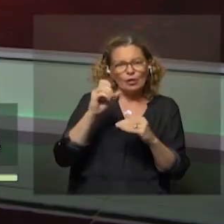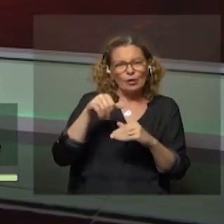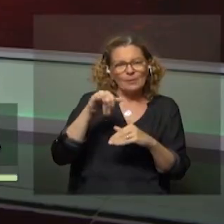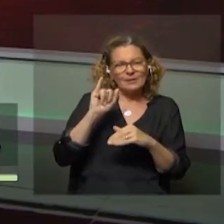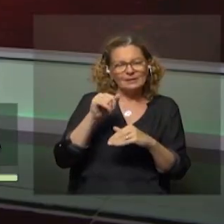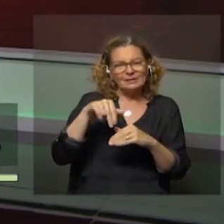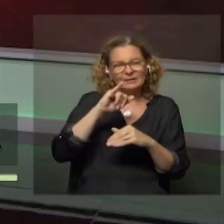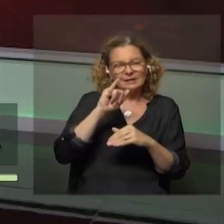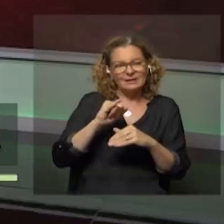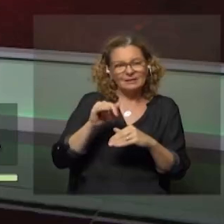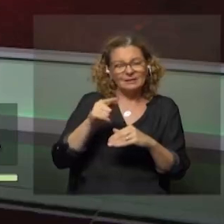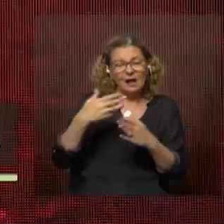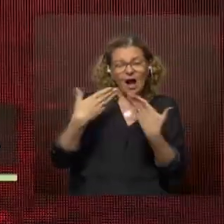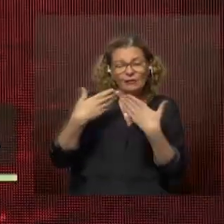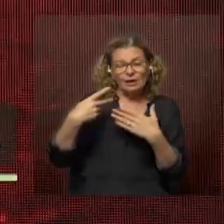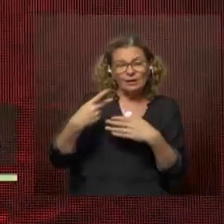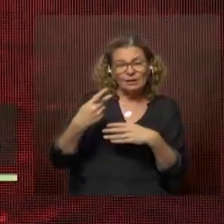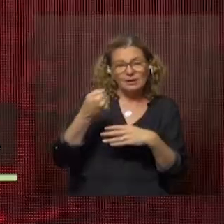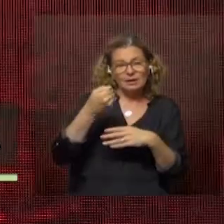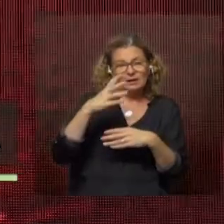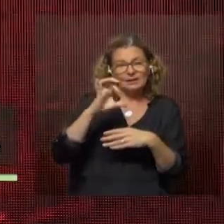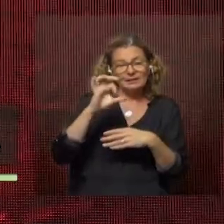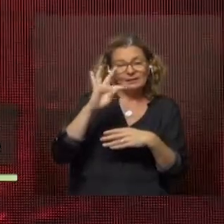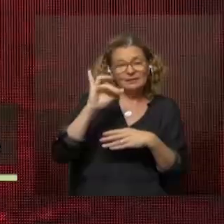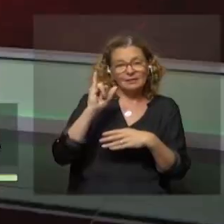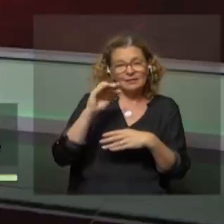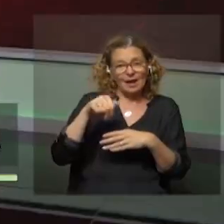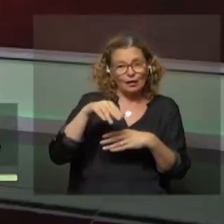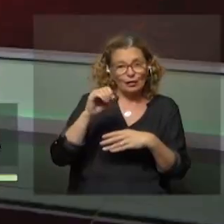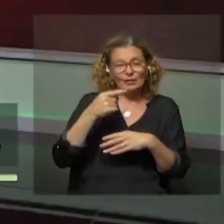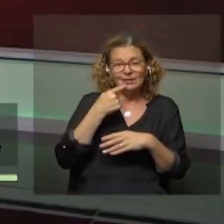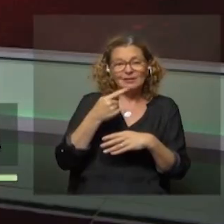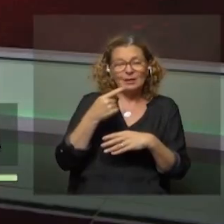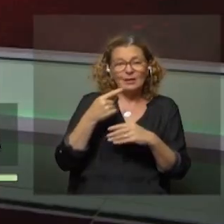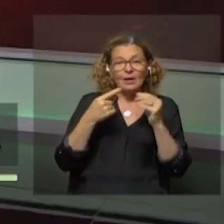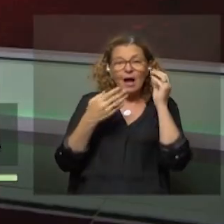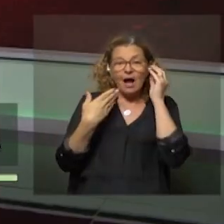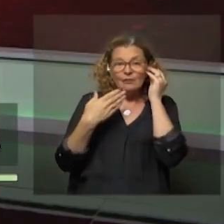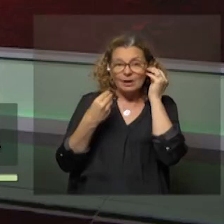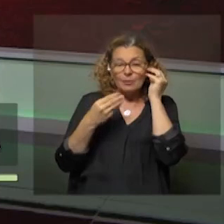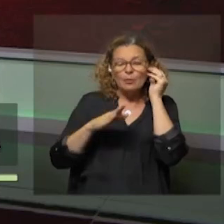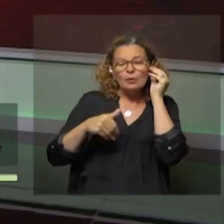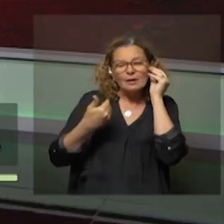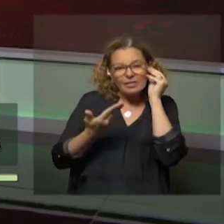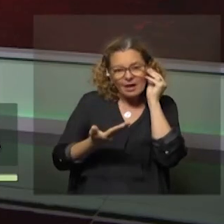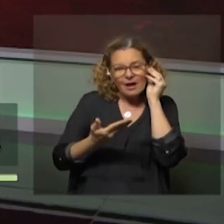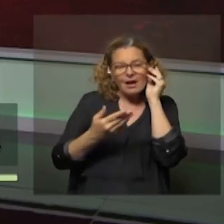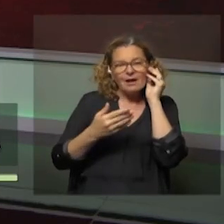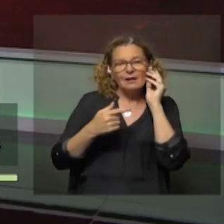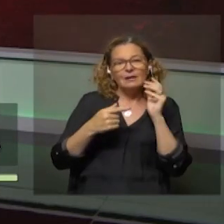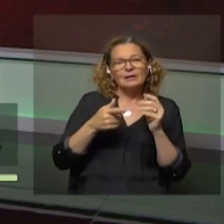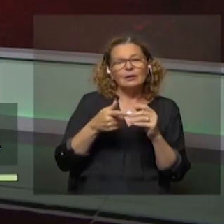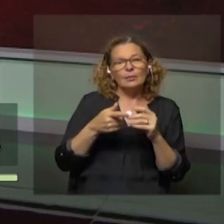las conversaciones que se ve de Claudio Domínguez con Alejandro Tiziano en las que principalmente se ven a Claudio Domínguez ofreciéndole a Alejandro